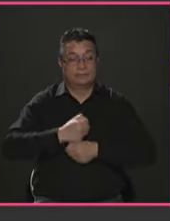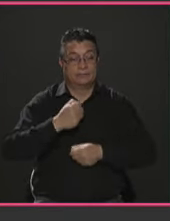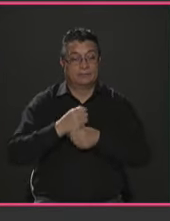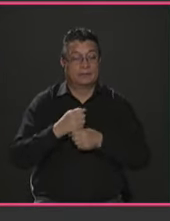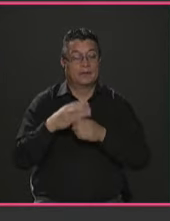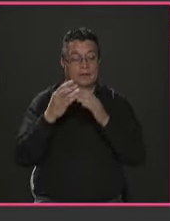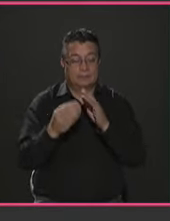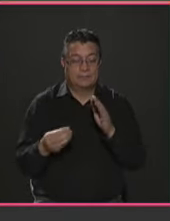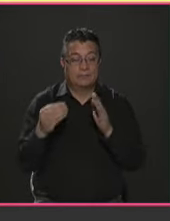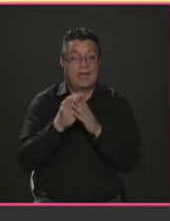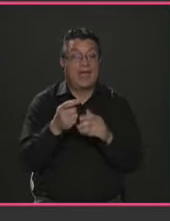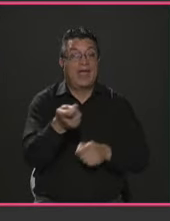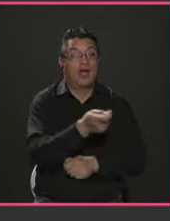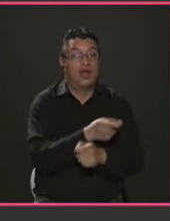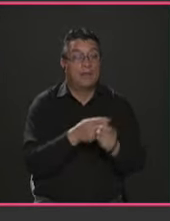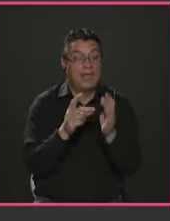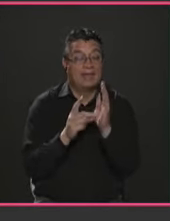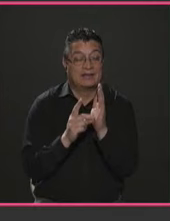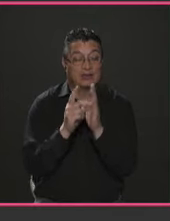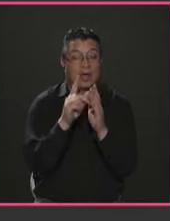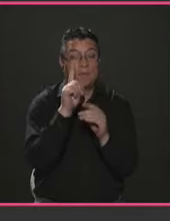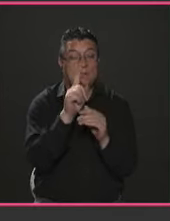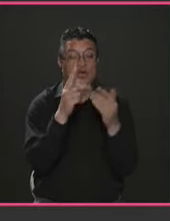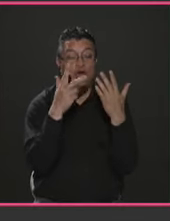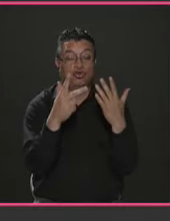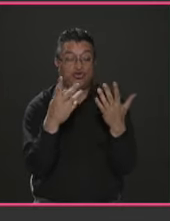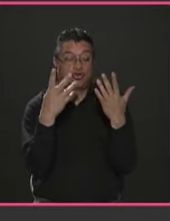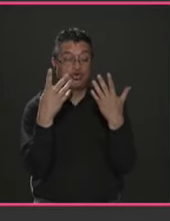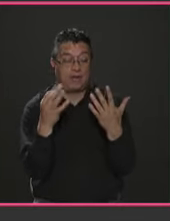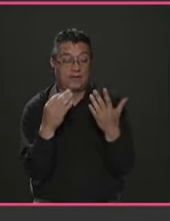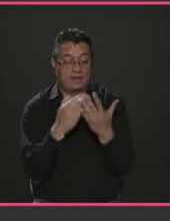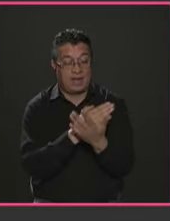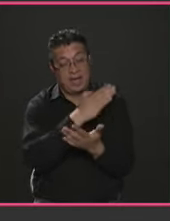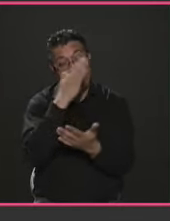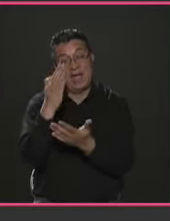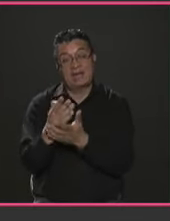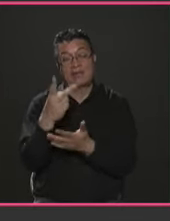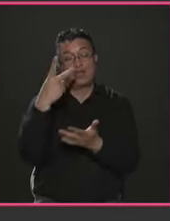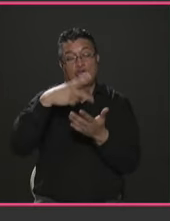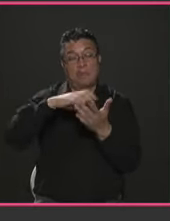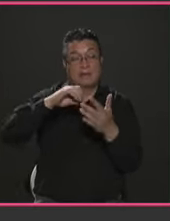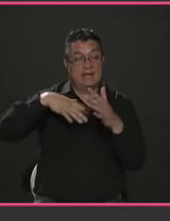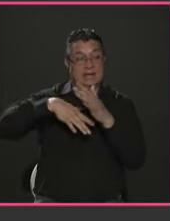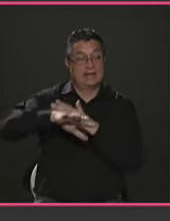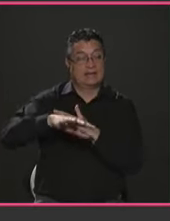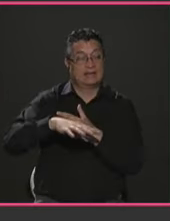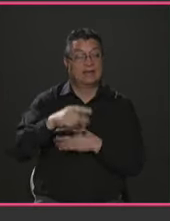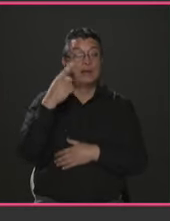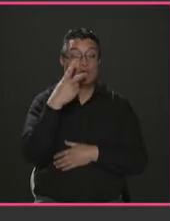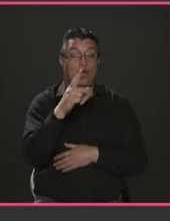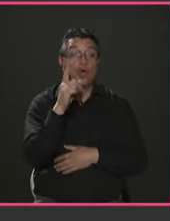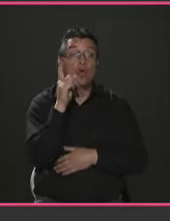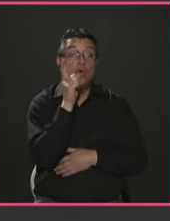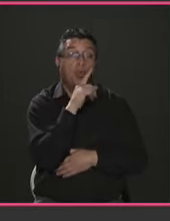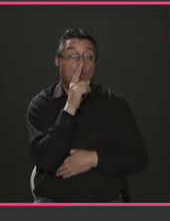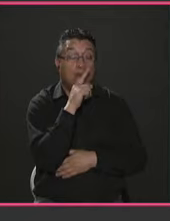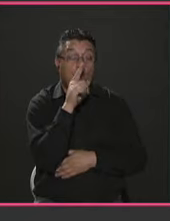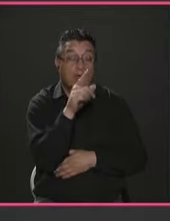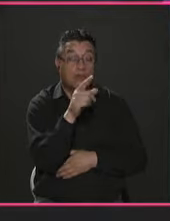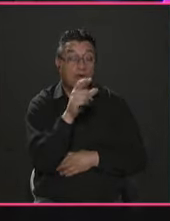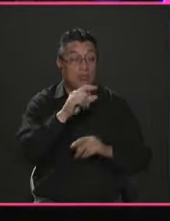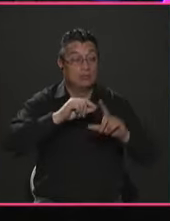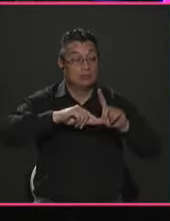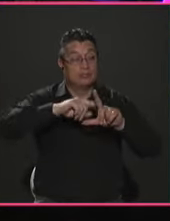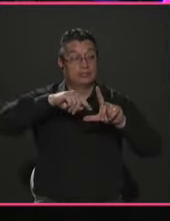agregada en economías desarrolladas desde 1890 si no me equivoco hasta el 2015 Sí y si ven La última parte de esa gráfica